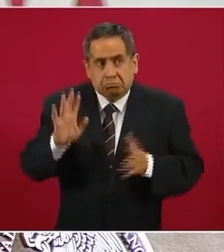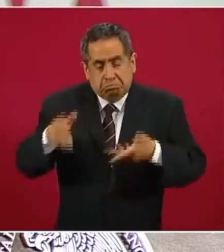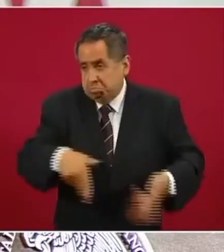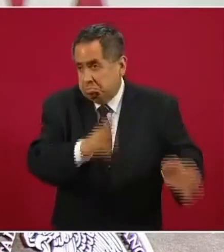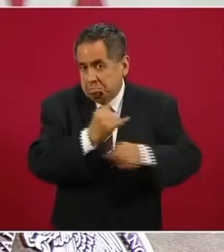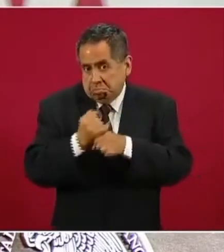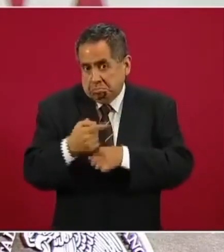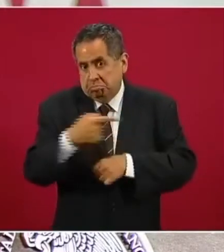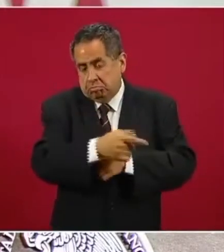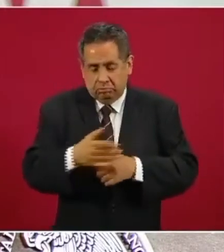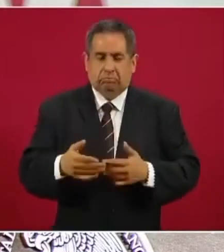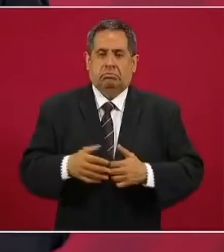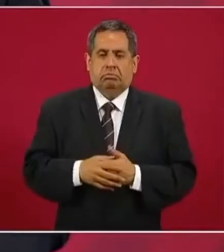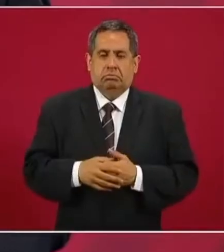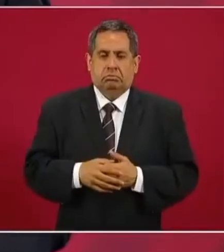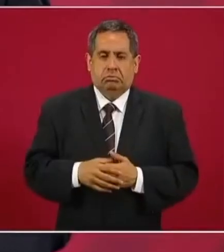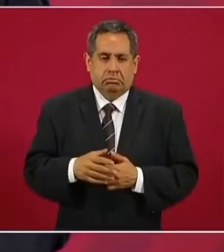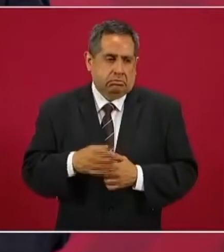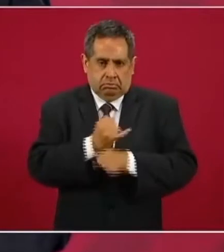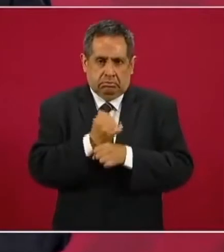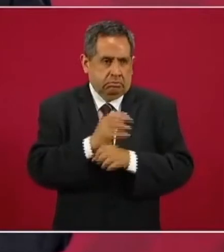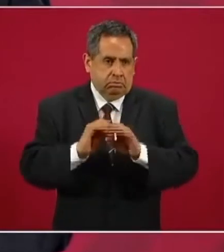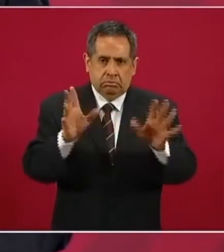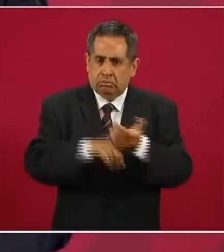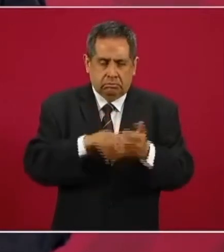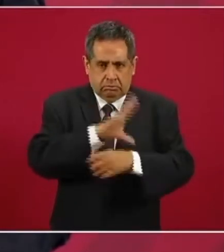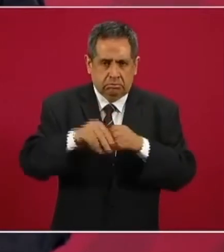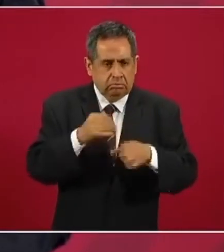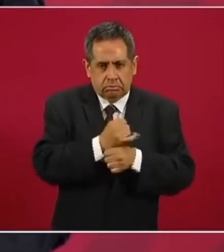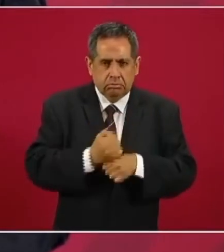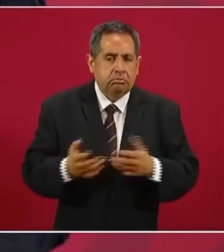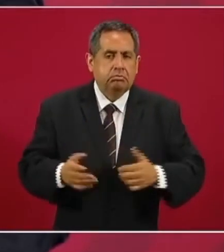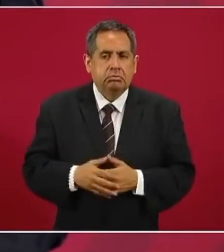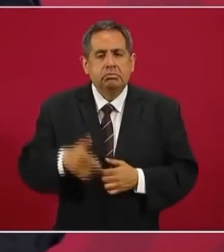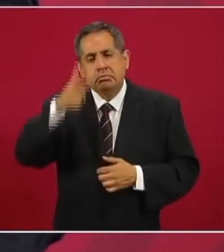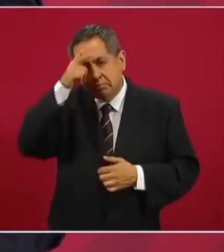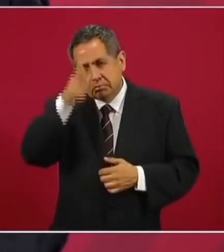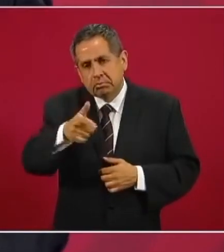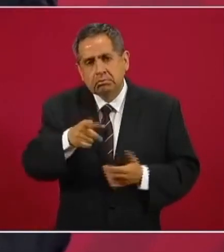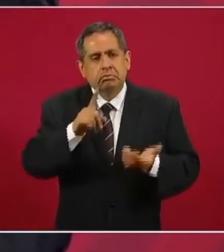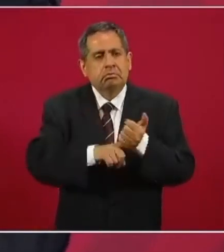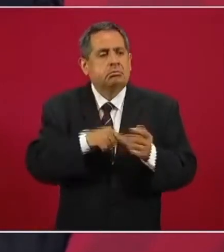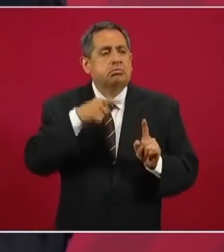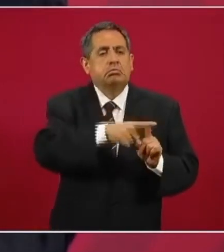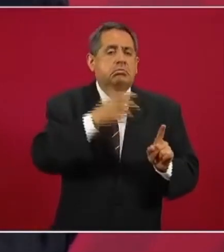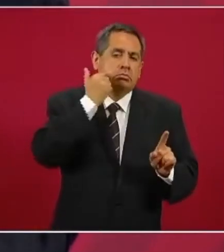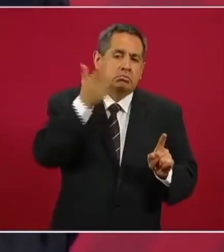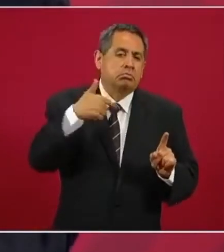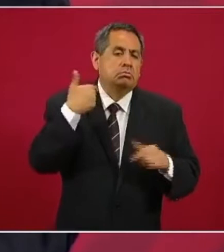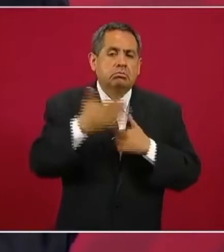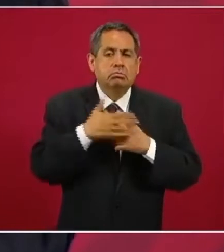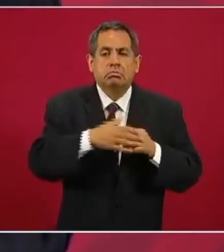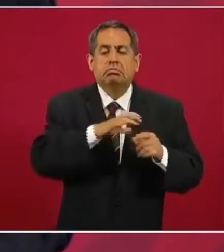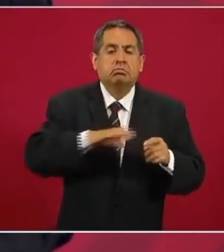investigue. ¿Cómo no se va a investigar? Todo. Y resultó que es un aspirante